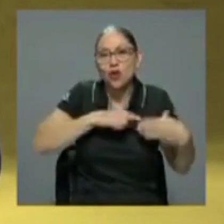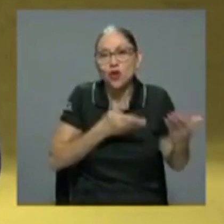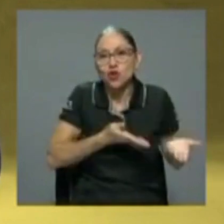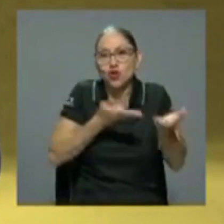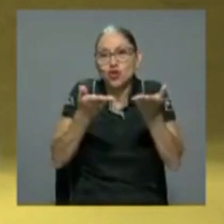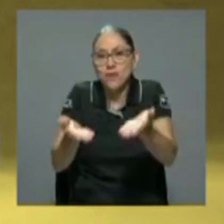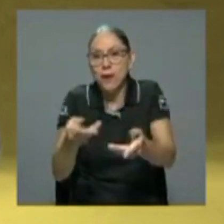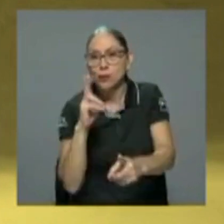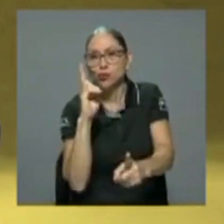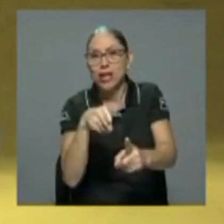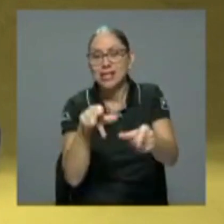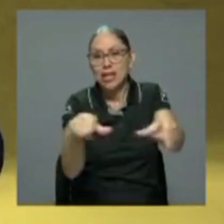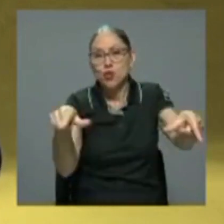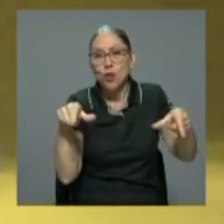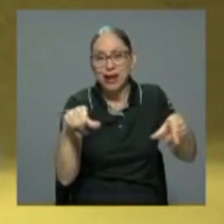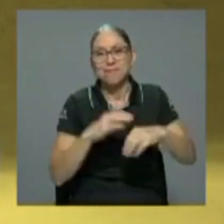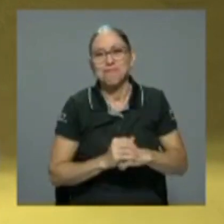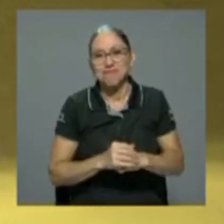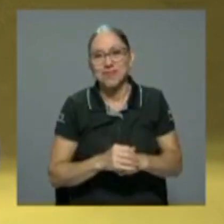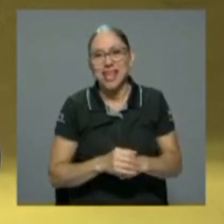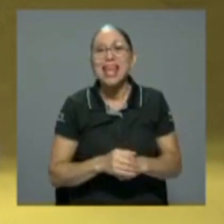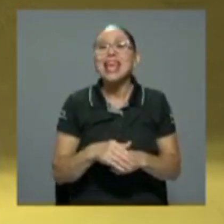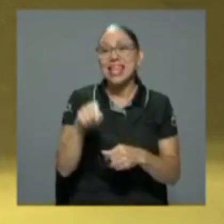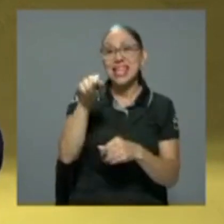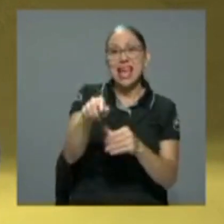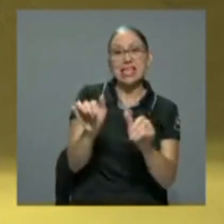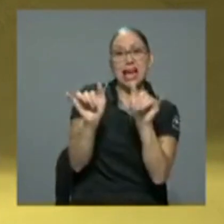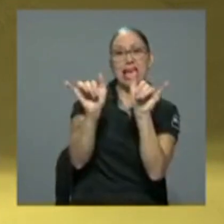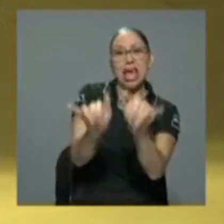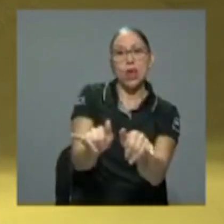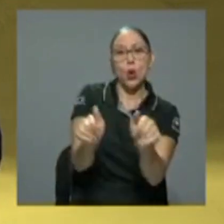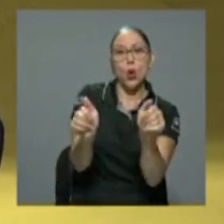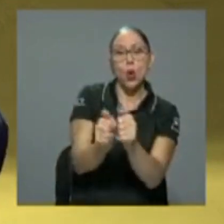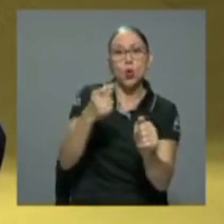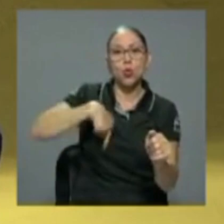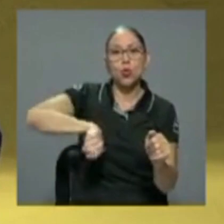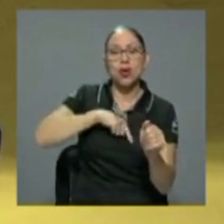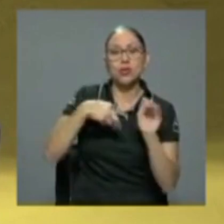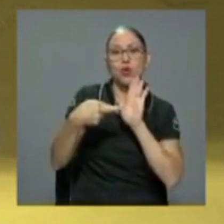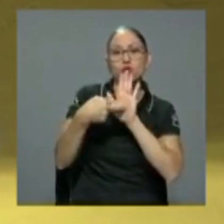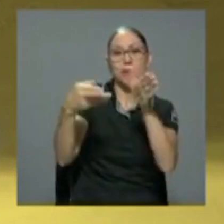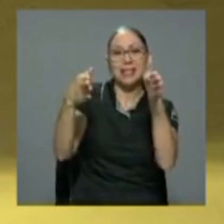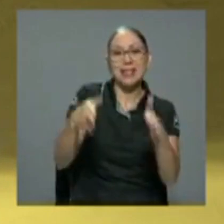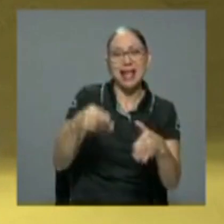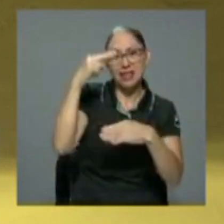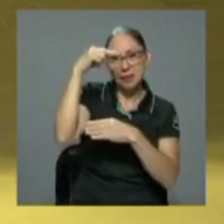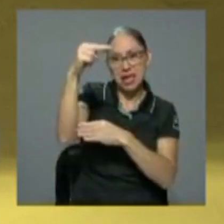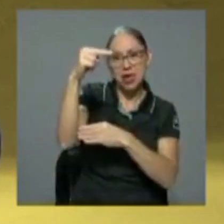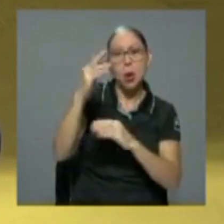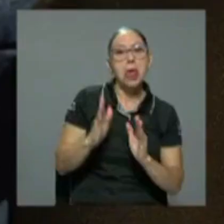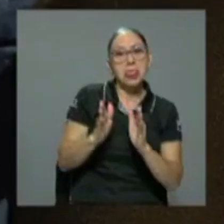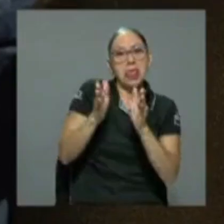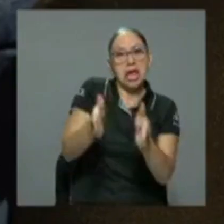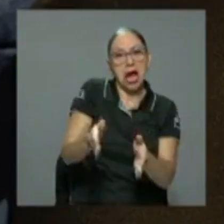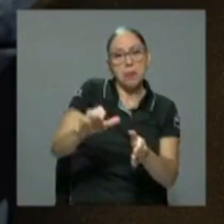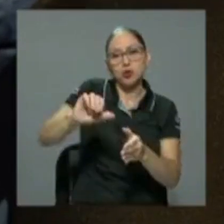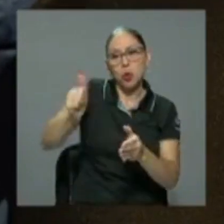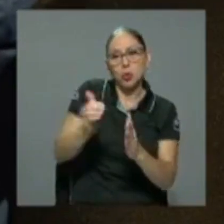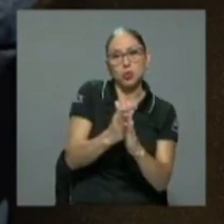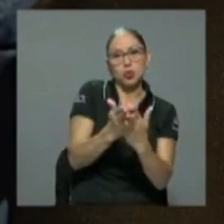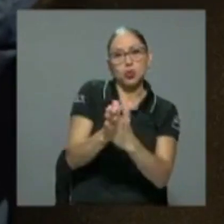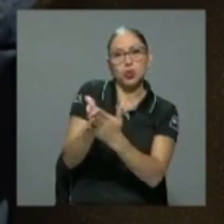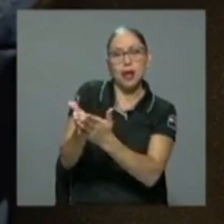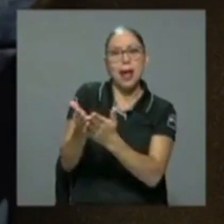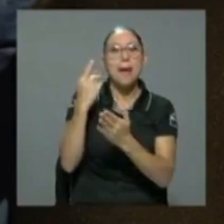sitio y dejamos con nuestro representante o nuestro distribuidor en México el resto del material para que se siga